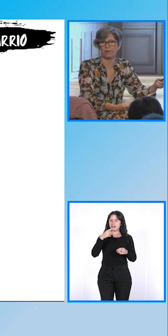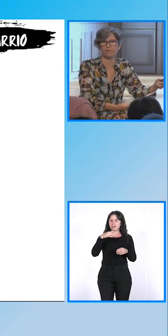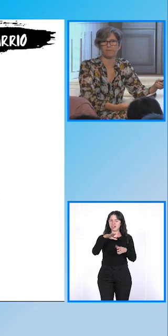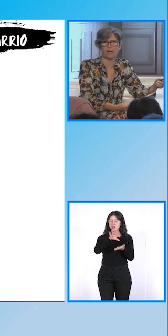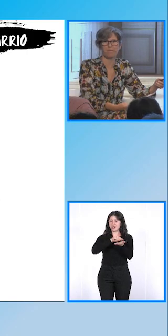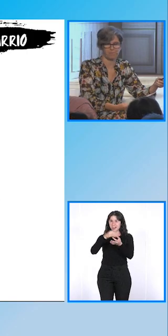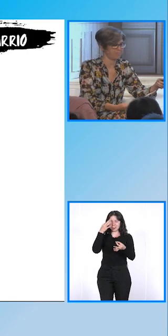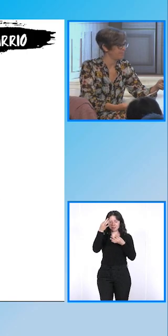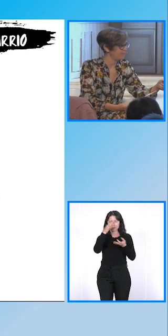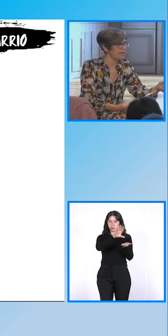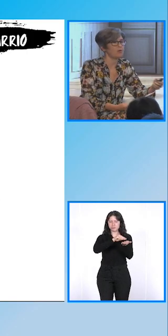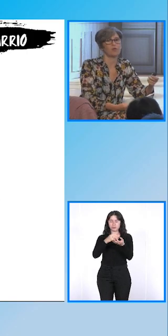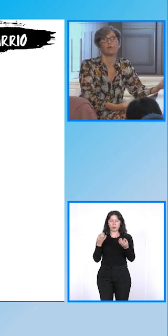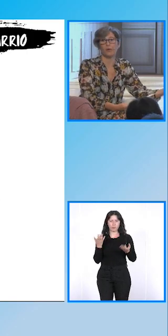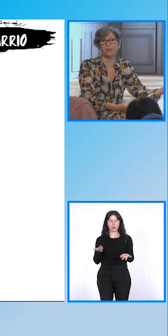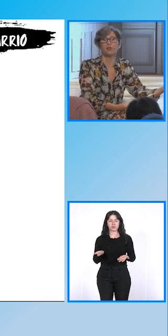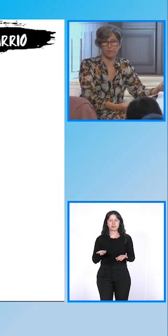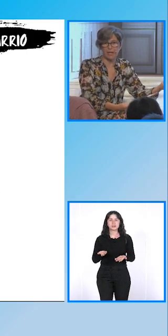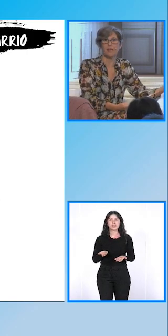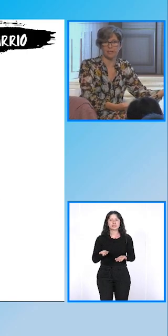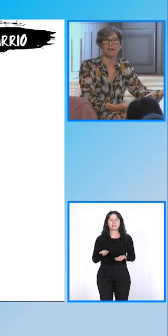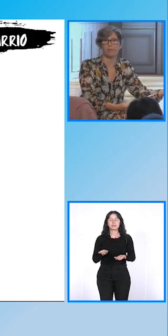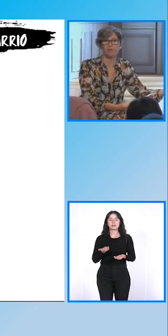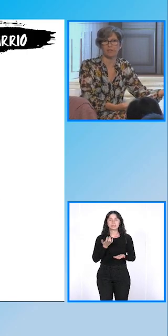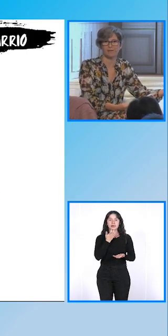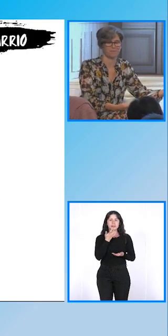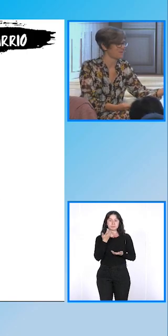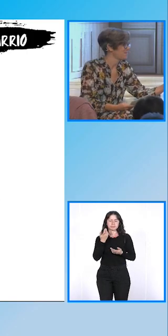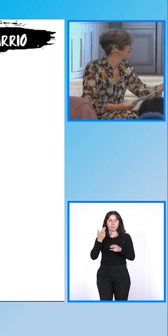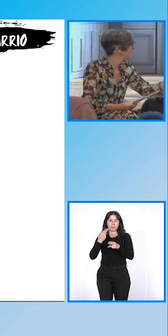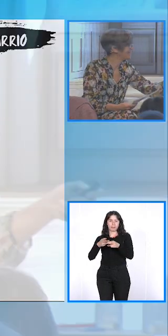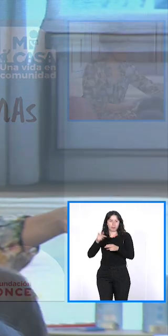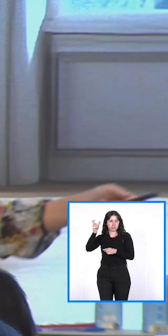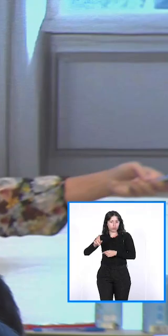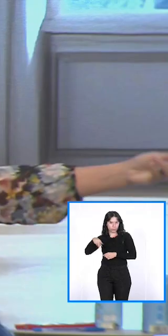información vale Y como no son políticos se van a ceñir a las